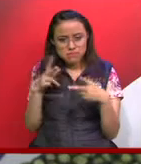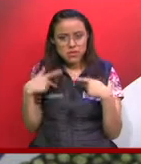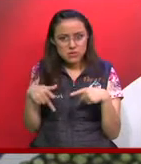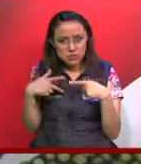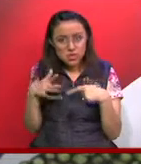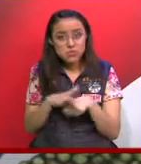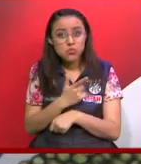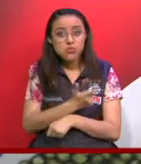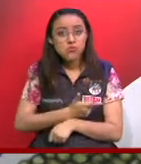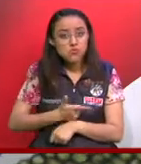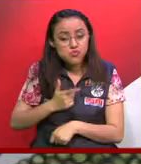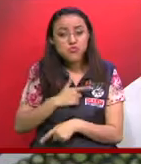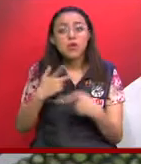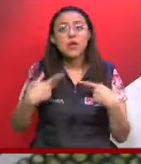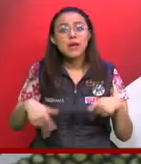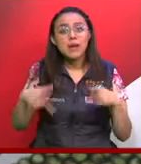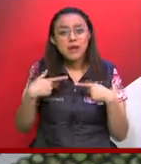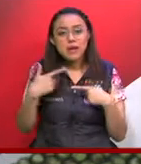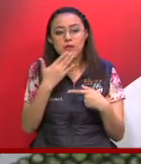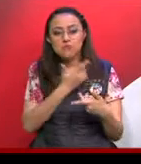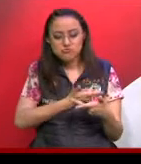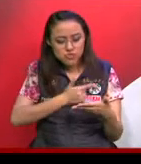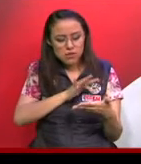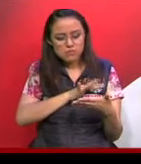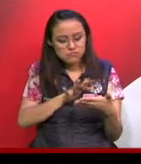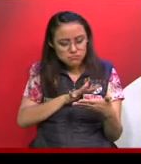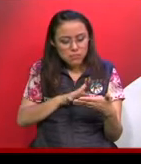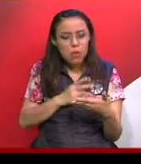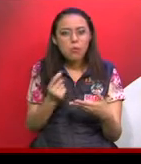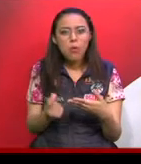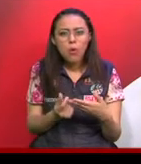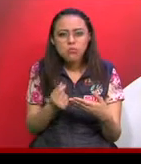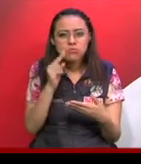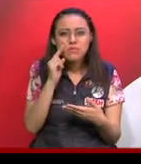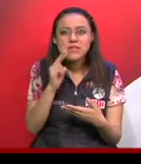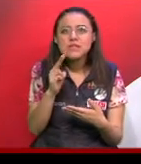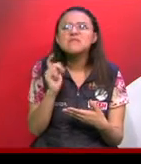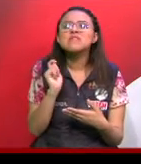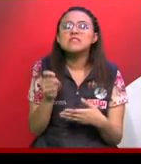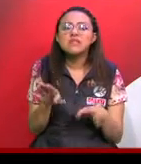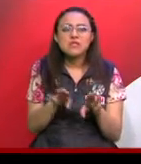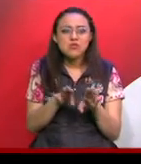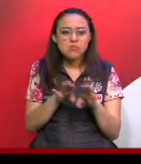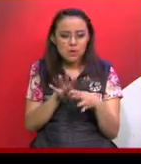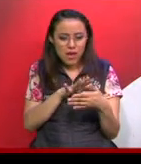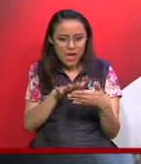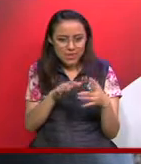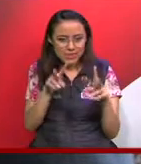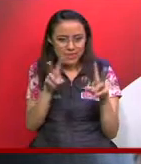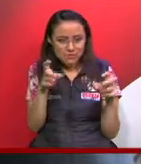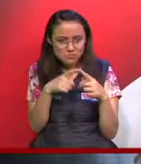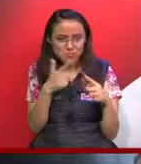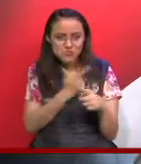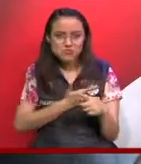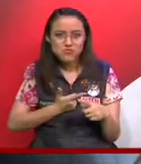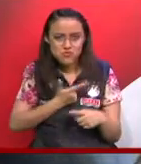por el gusto de la gente que busca los libros y que poco a poco ha encontrado en nosotros un nicho y títulos que les interesan.